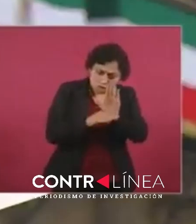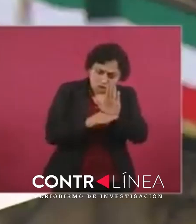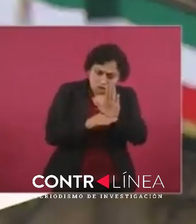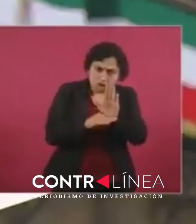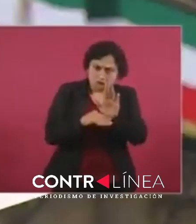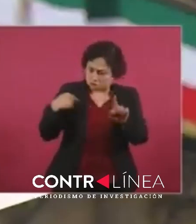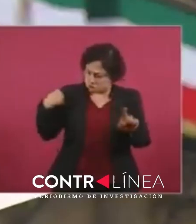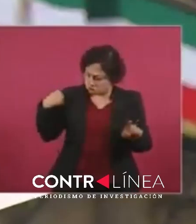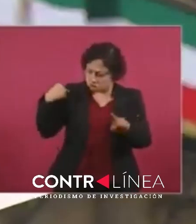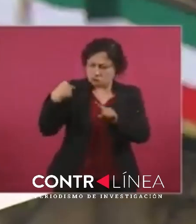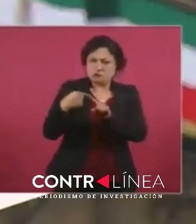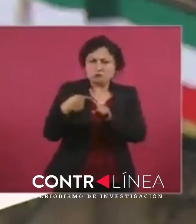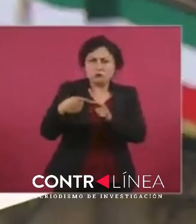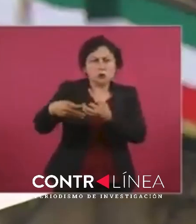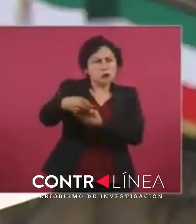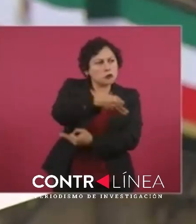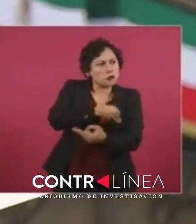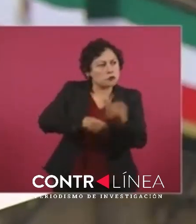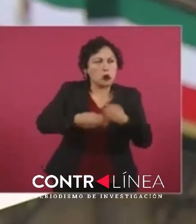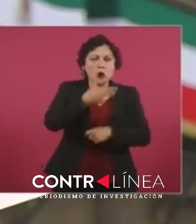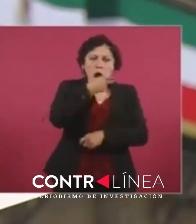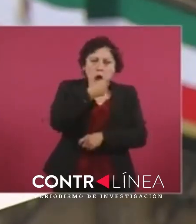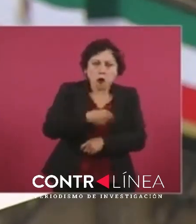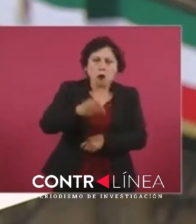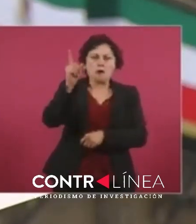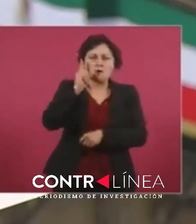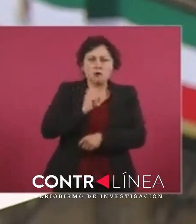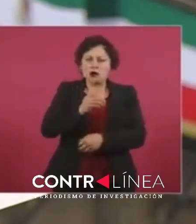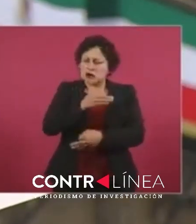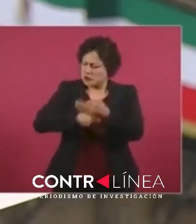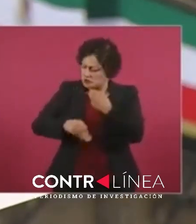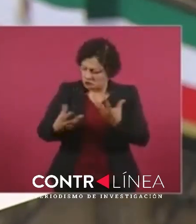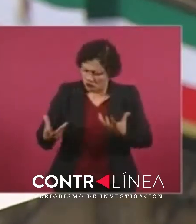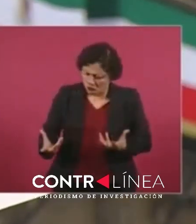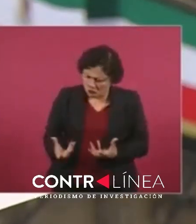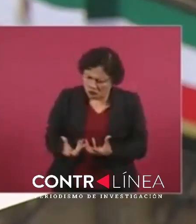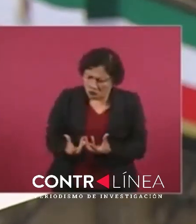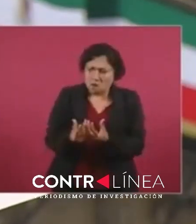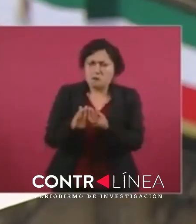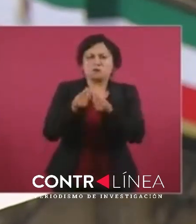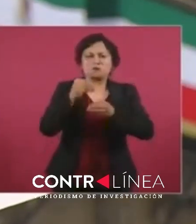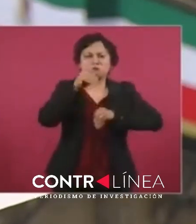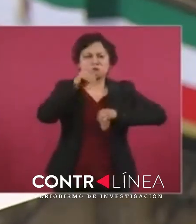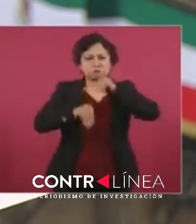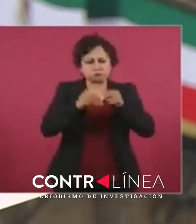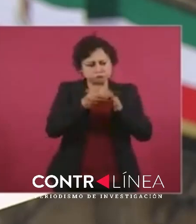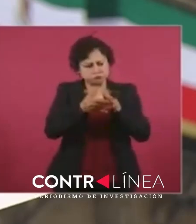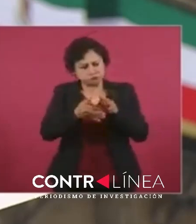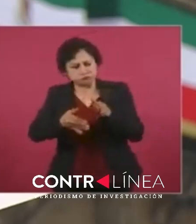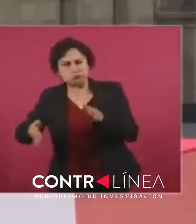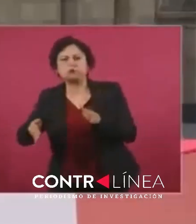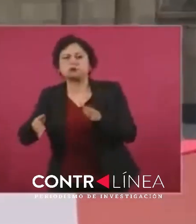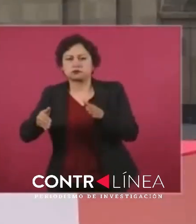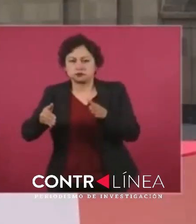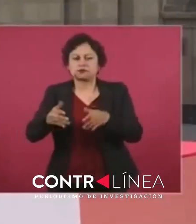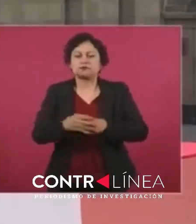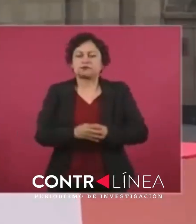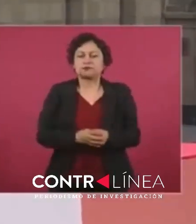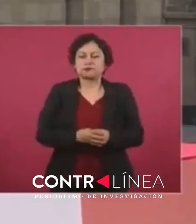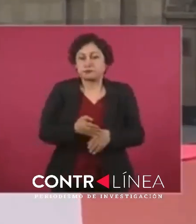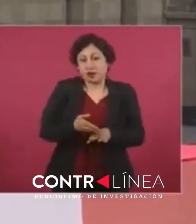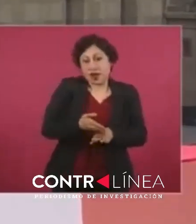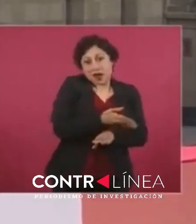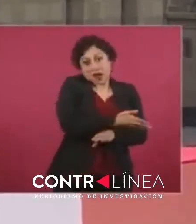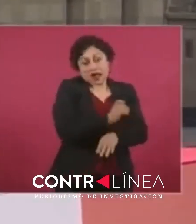abajo. Mientras en los sexenios de Calderón y Peña Nieto cada mes se